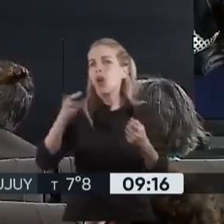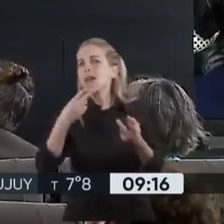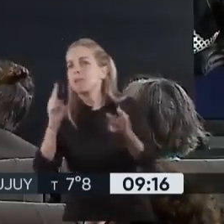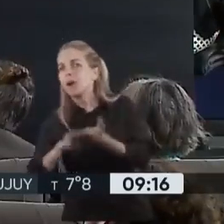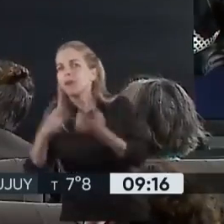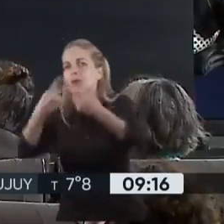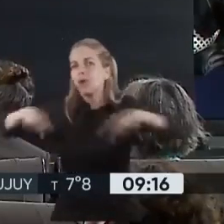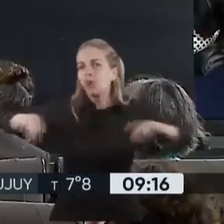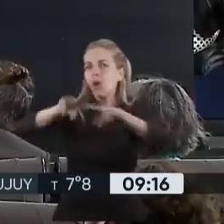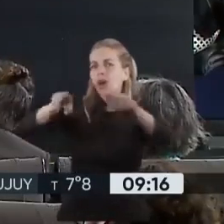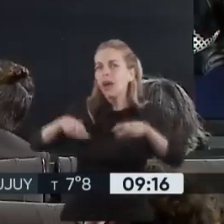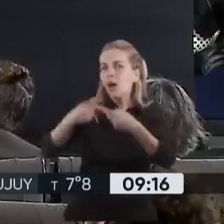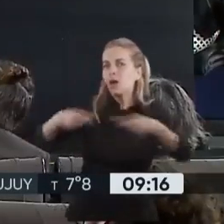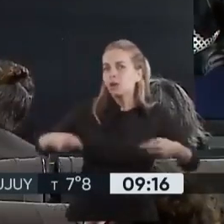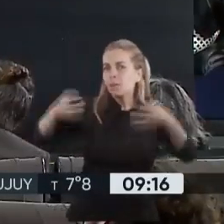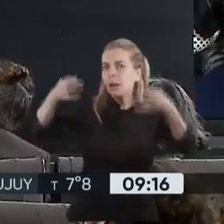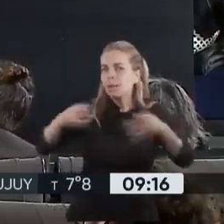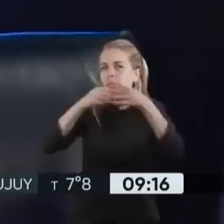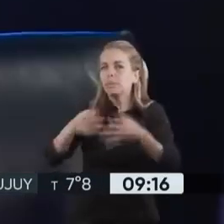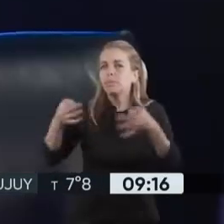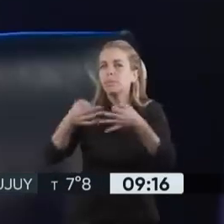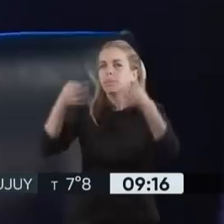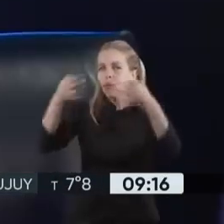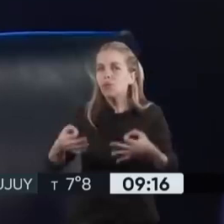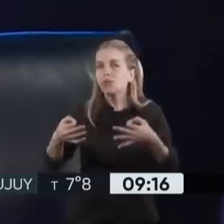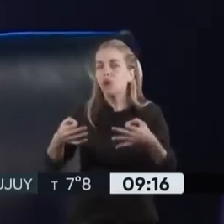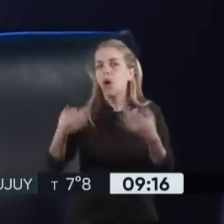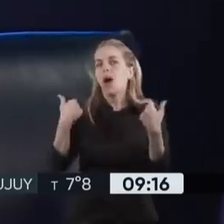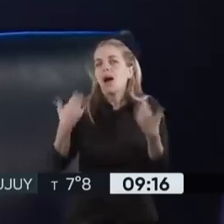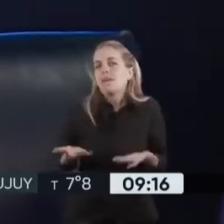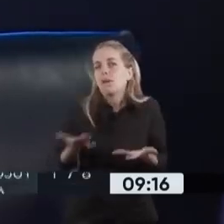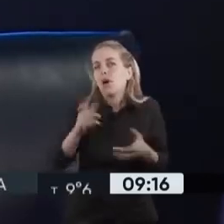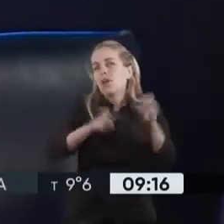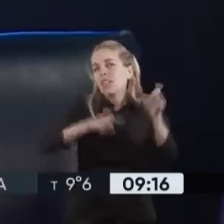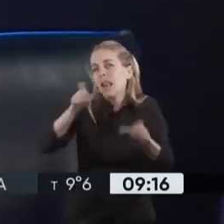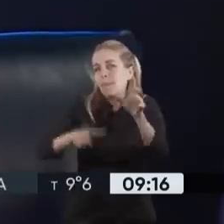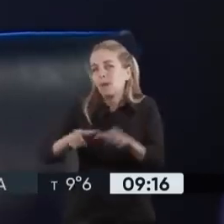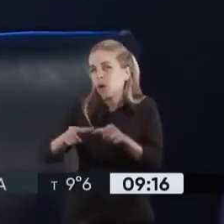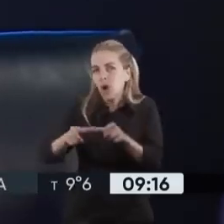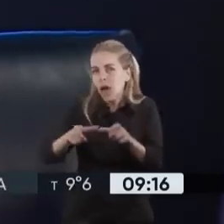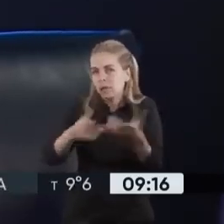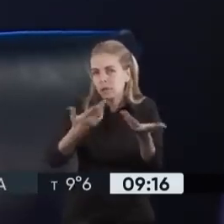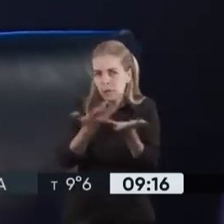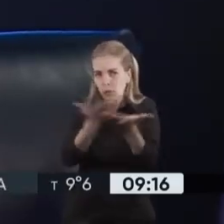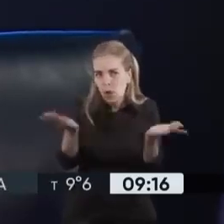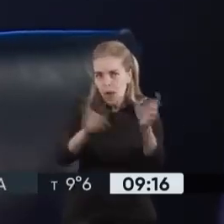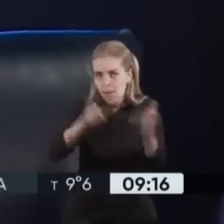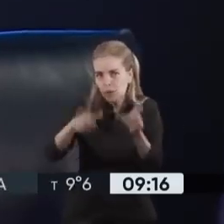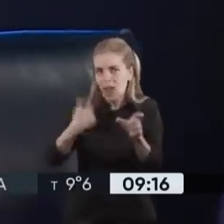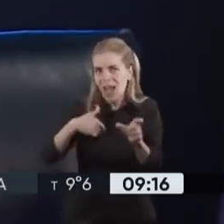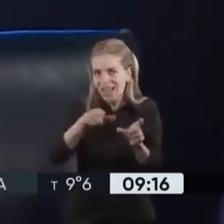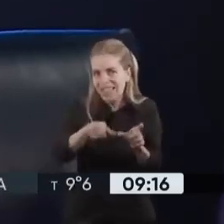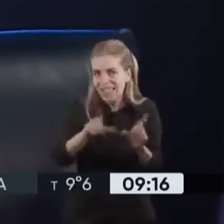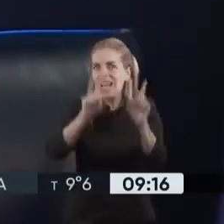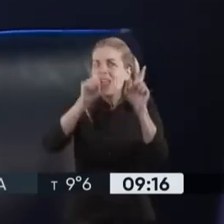más justo porque es un acto de justicia hacia los contribuyentes de todos los todos los argentinos se va a